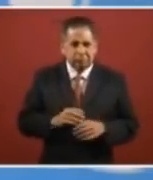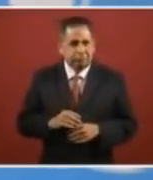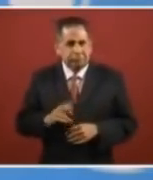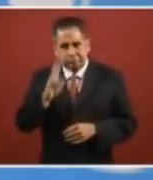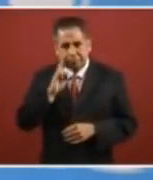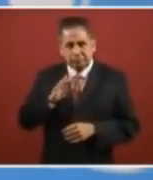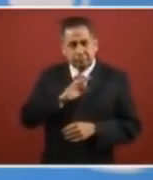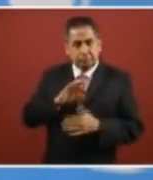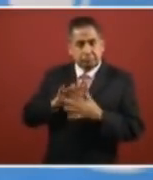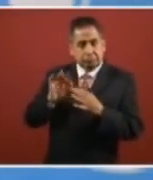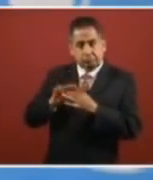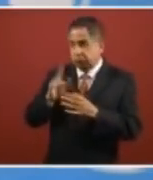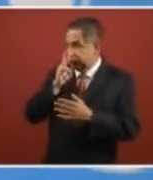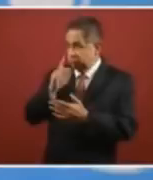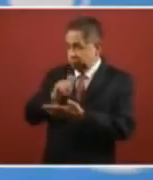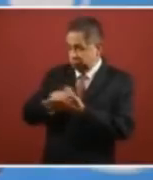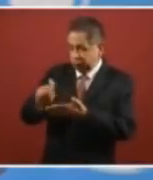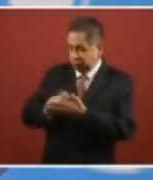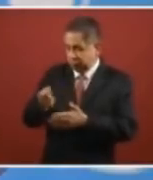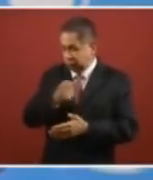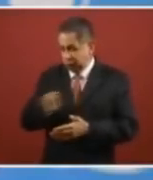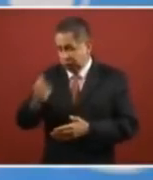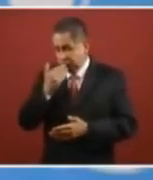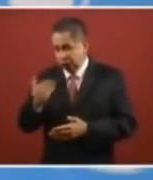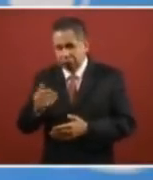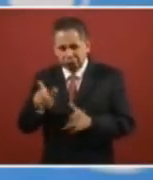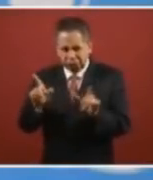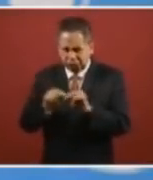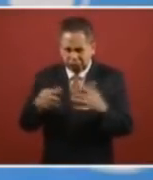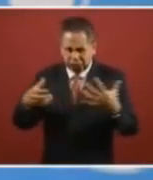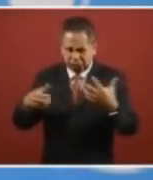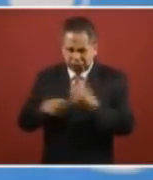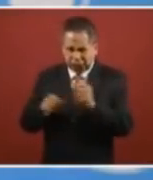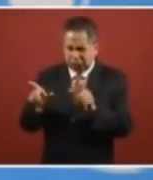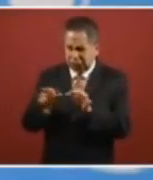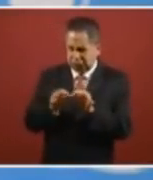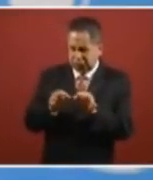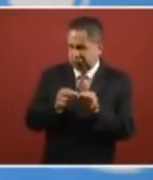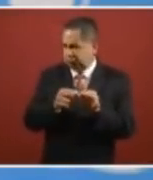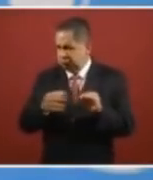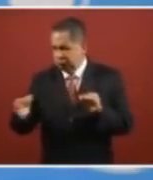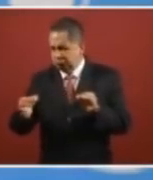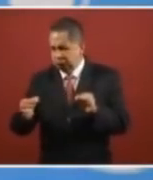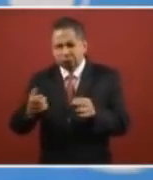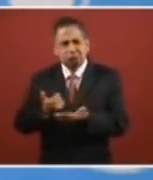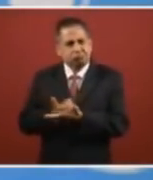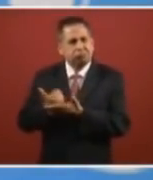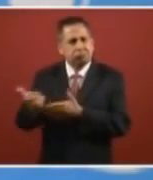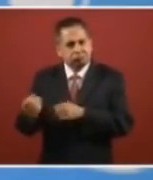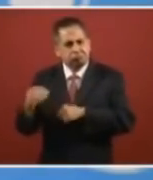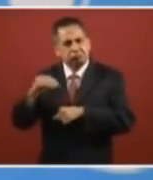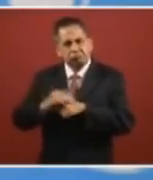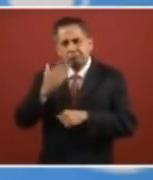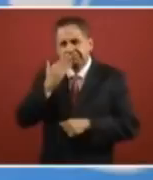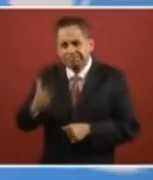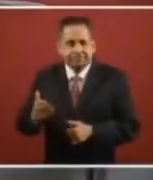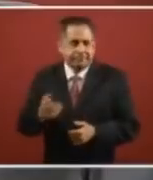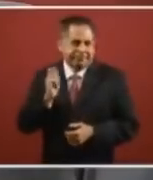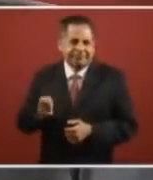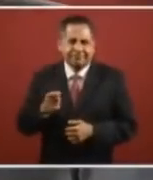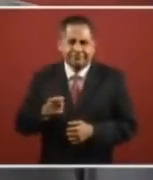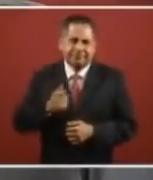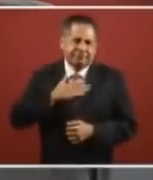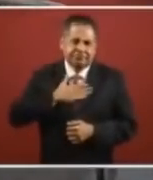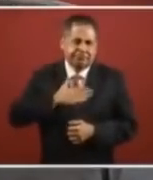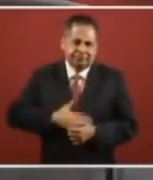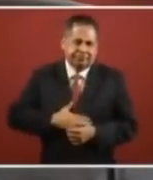pueda acuñar así, en una frase, todo lo que significa la justicia en lo